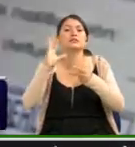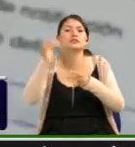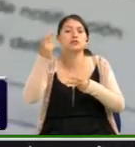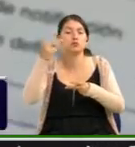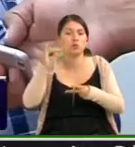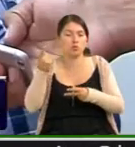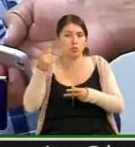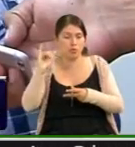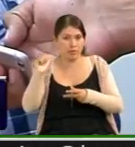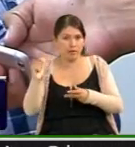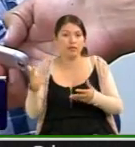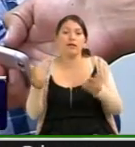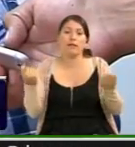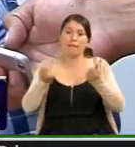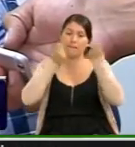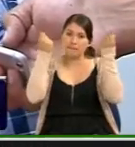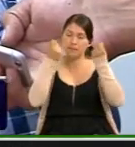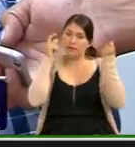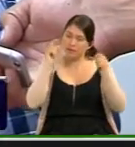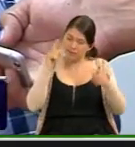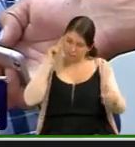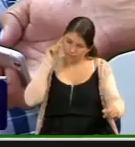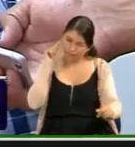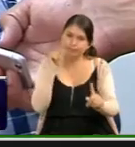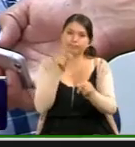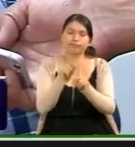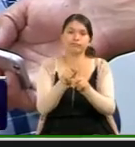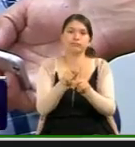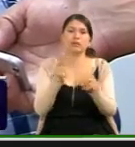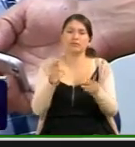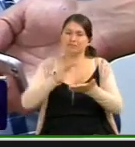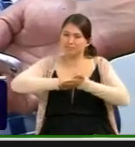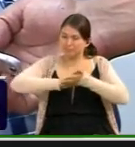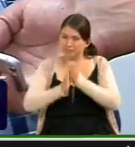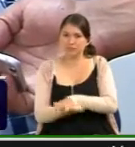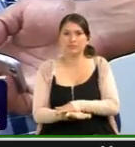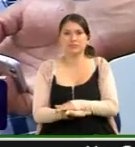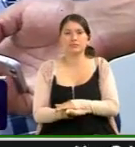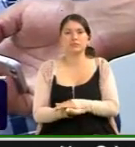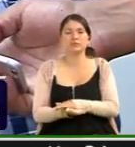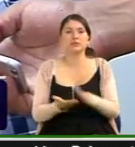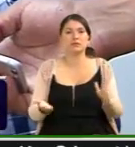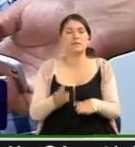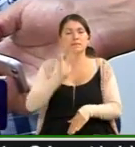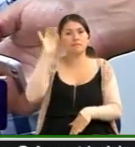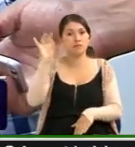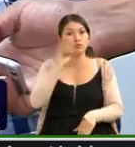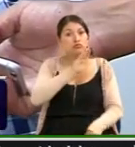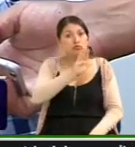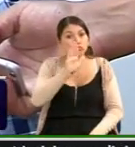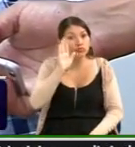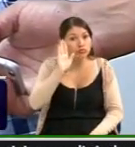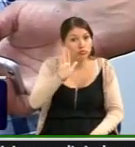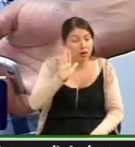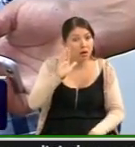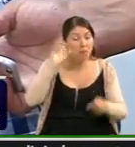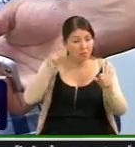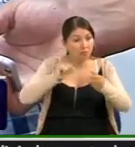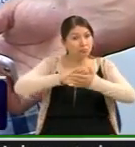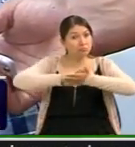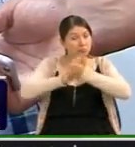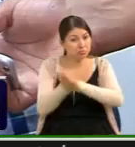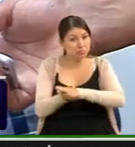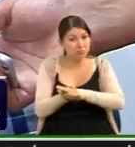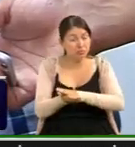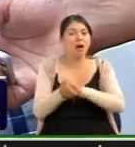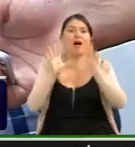chikungunya. Entonces la campaña tiene que estar enfocada es a eliminar el vector del virus. Si usted logra eliminar el